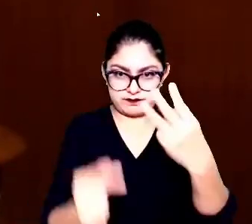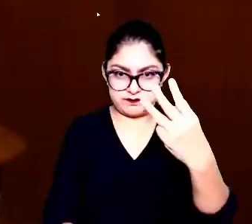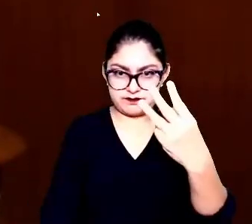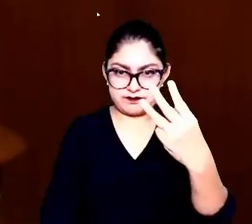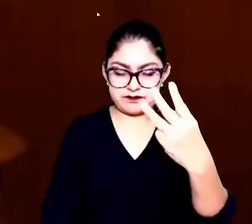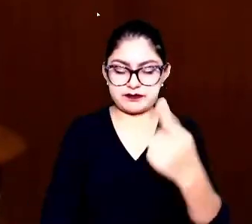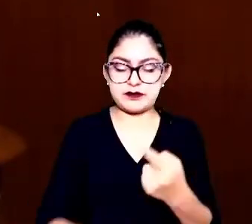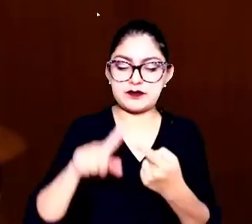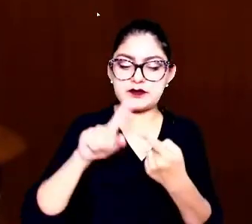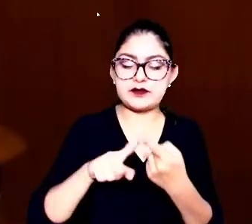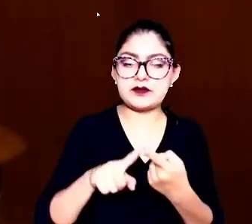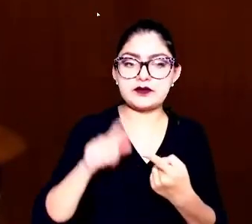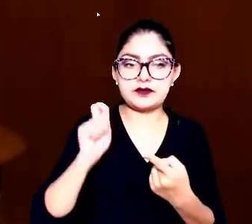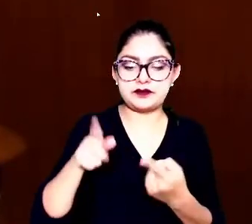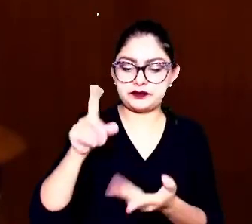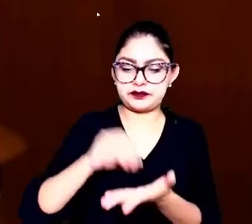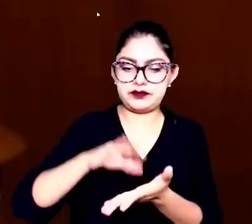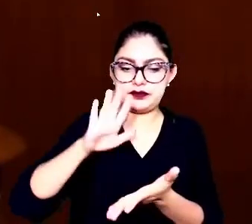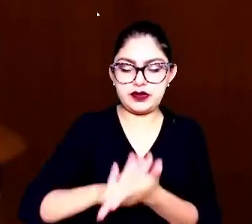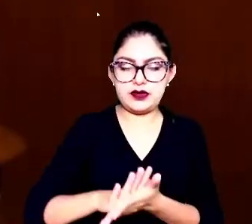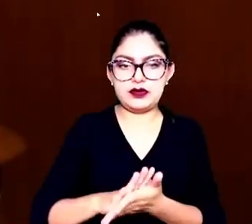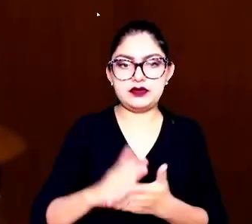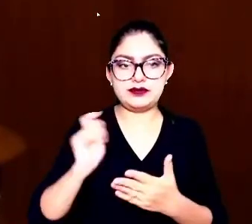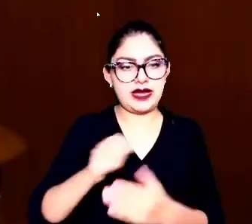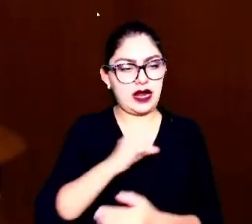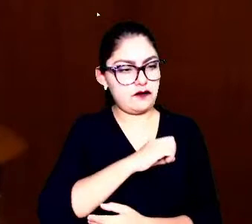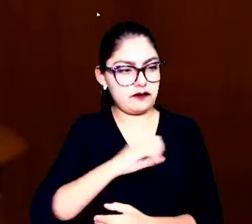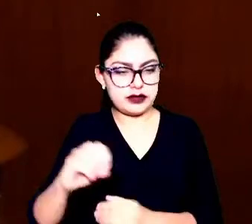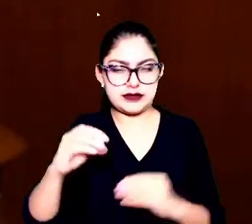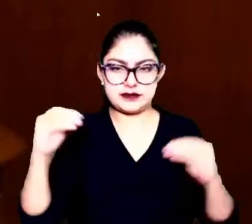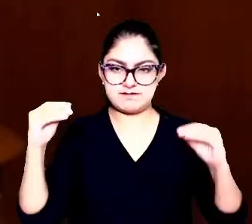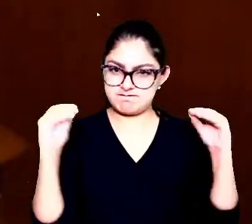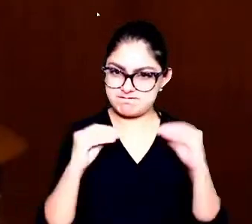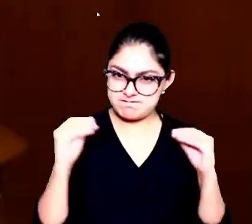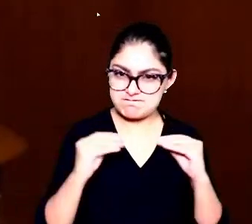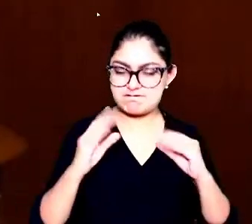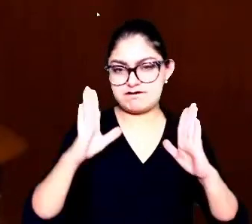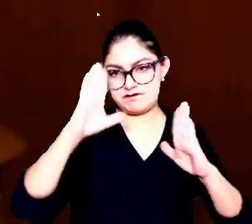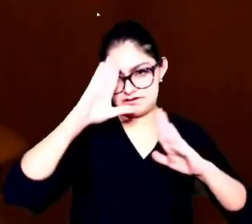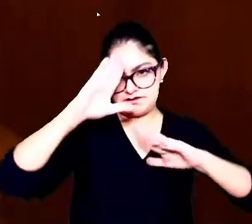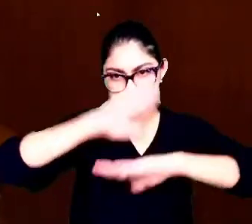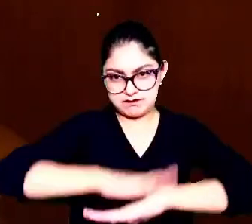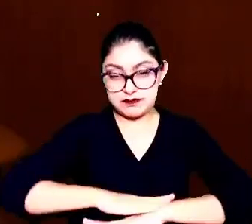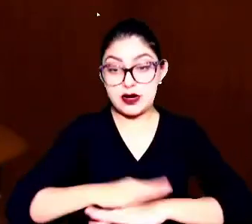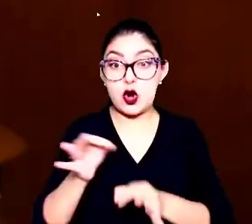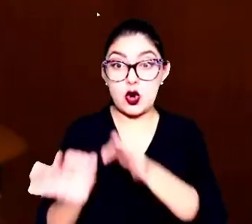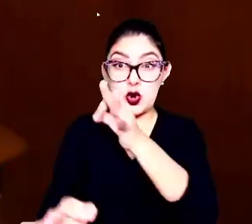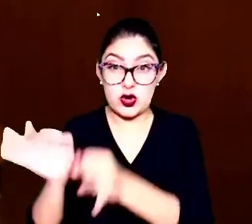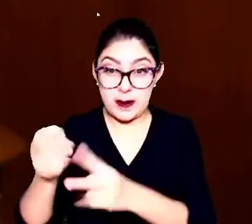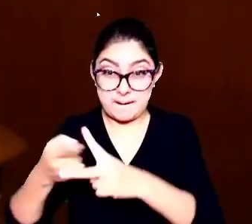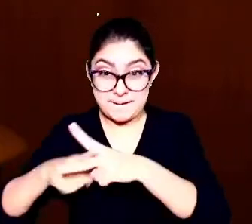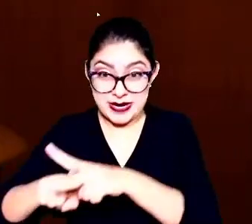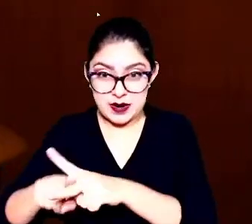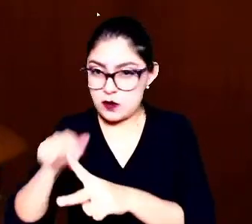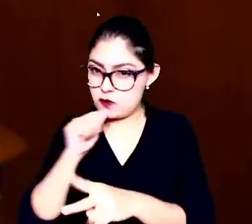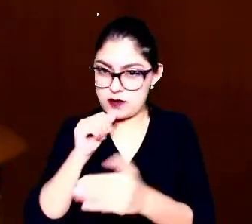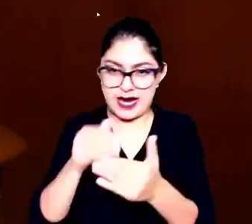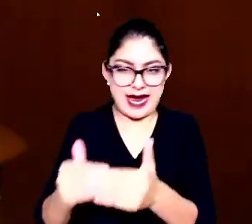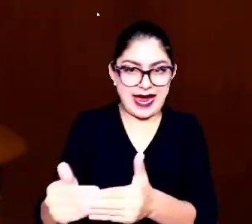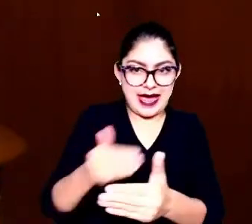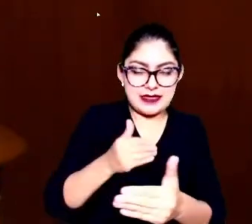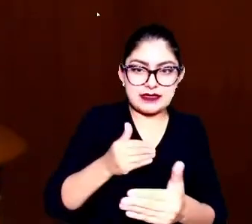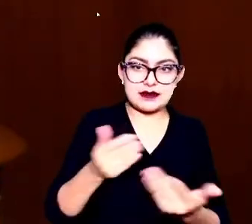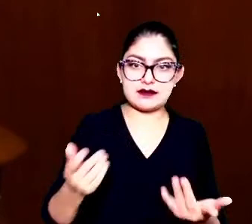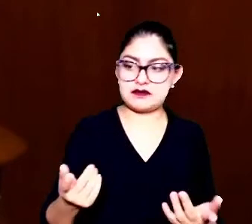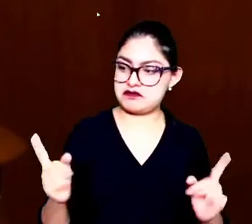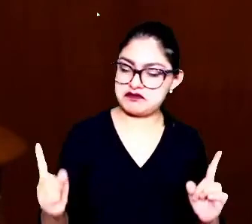establece una conciliación obligatoria y prejudicial en la que las partes en conflicto podrán resolver